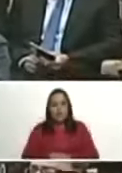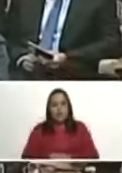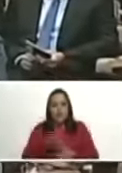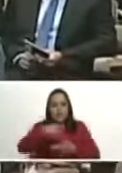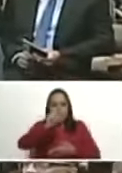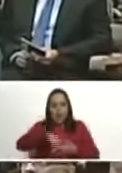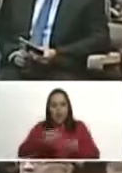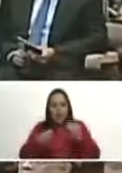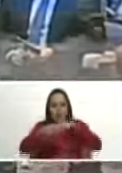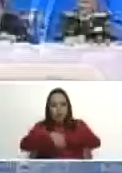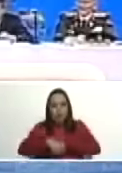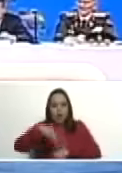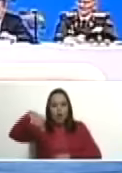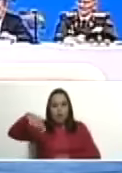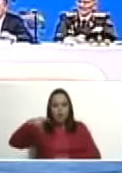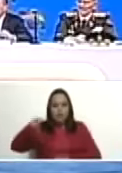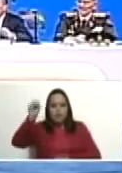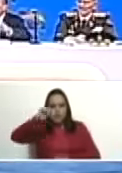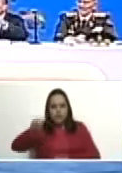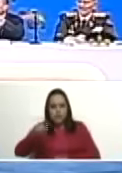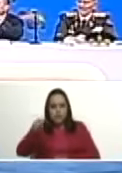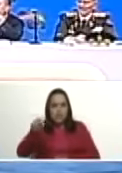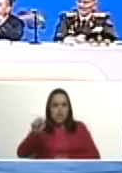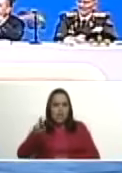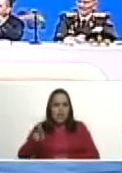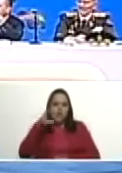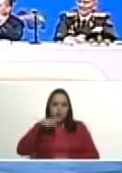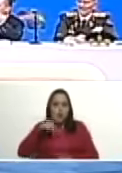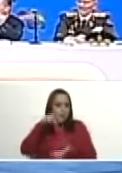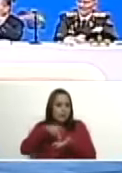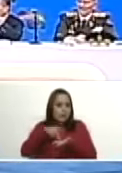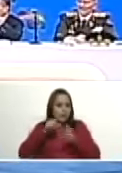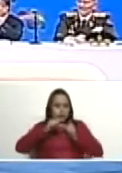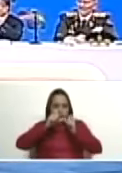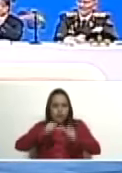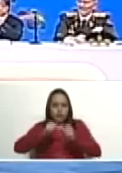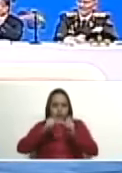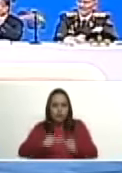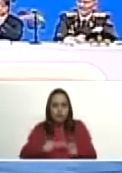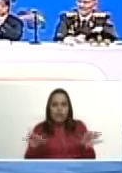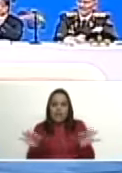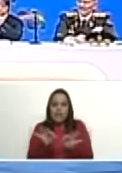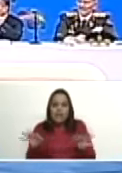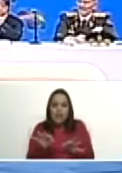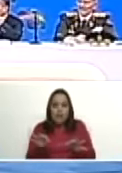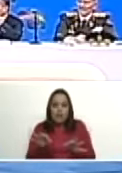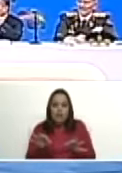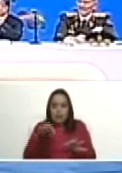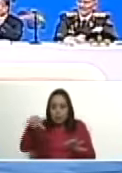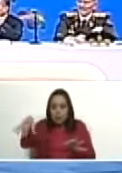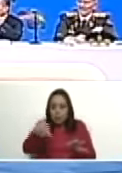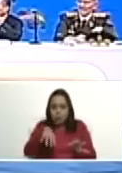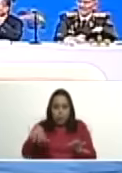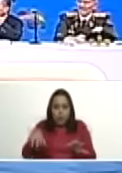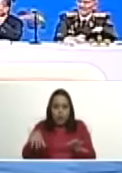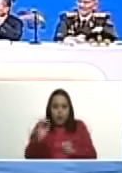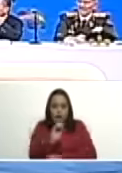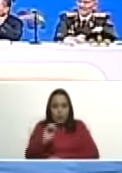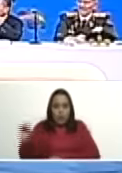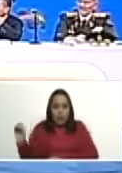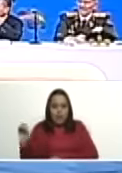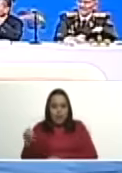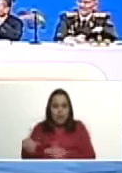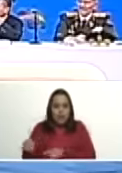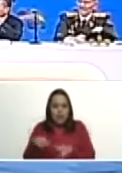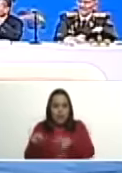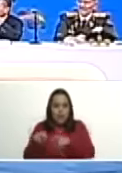el Tratado de Münster, no había presencia permanente de ningún establecimiento al oeste del